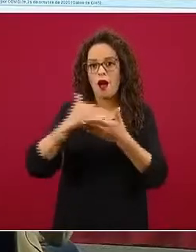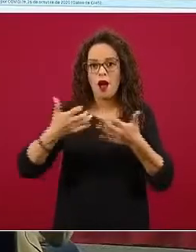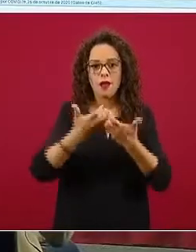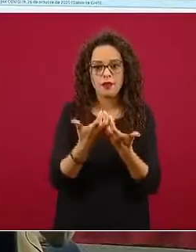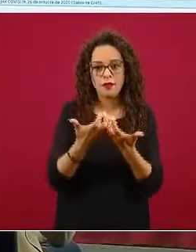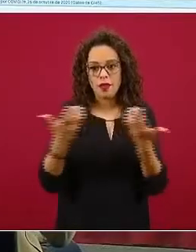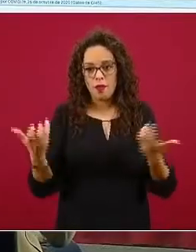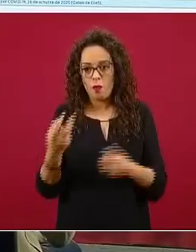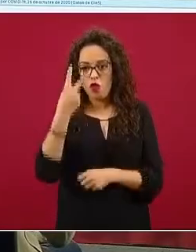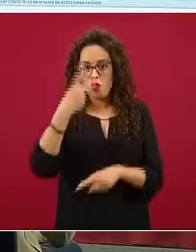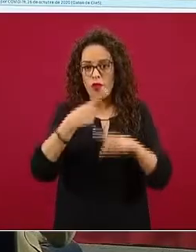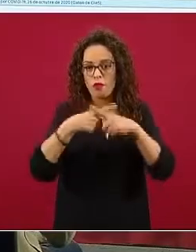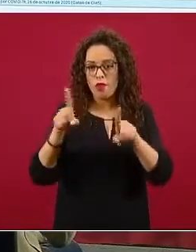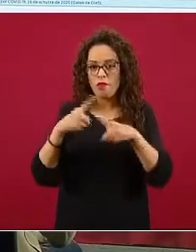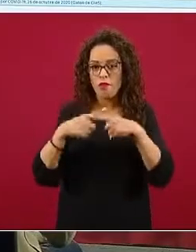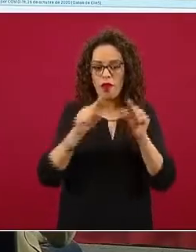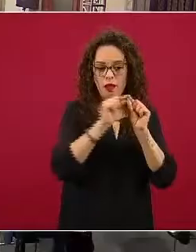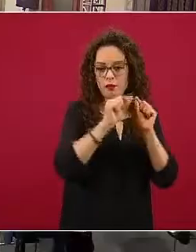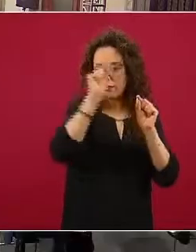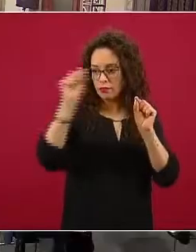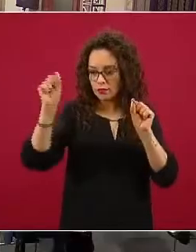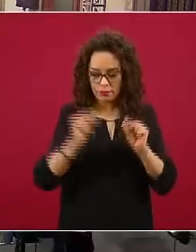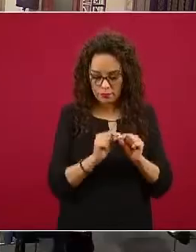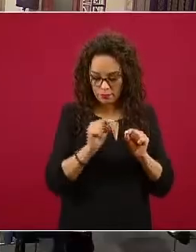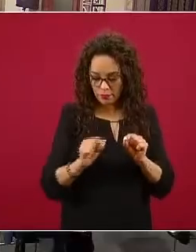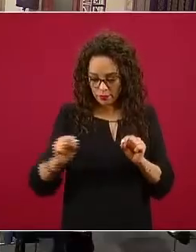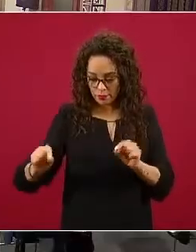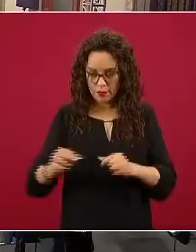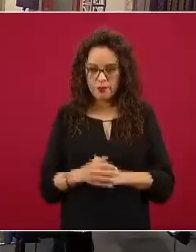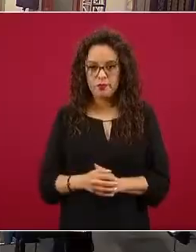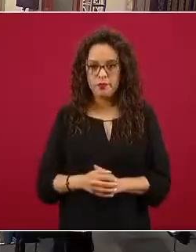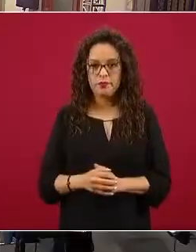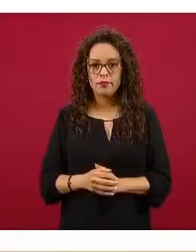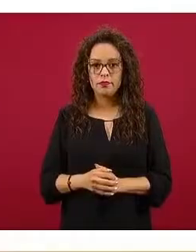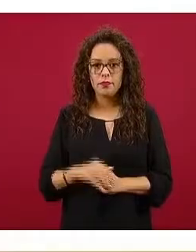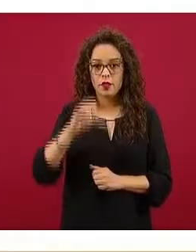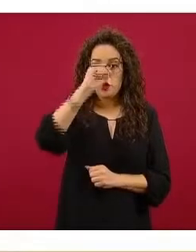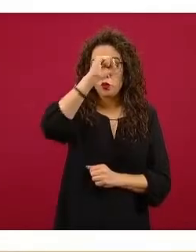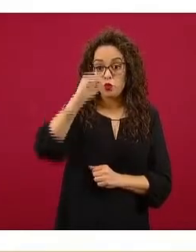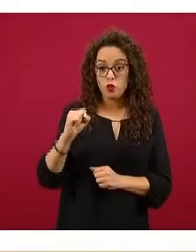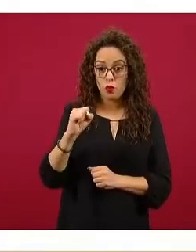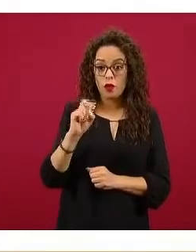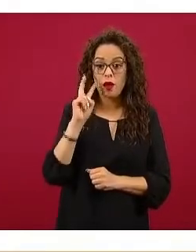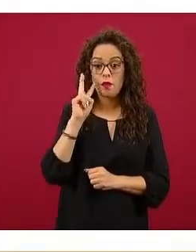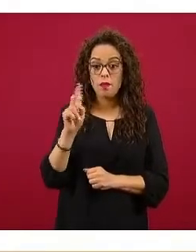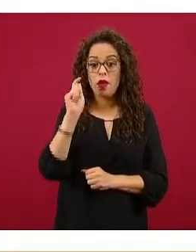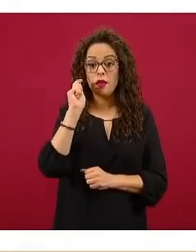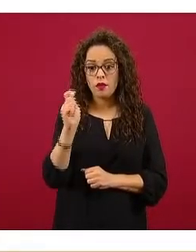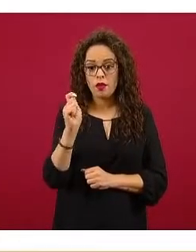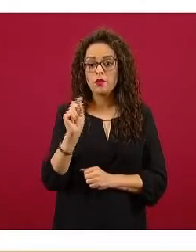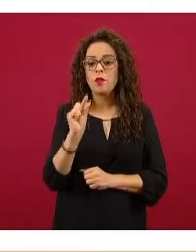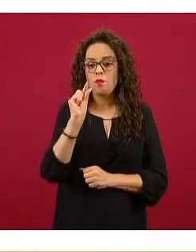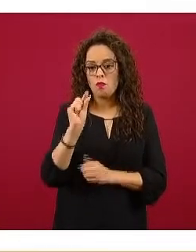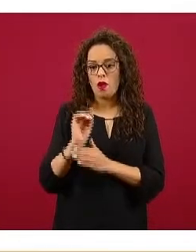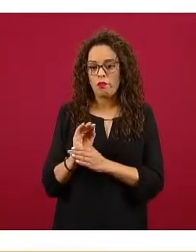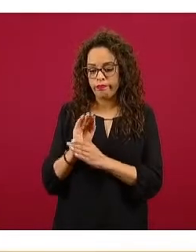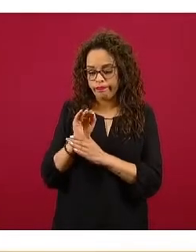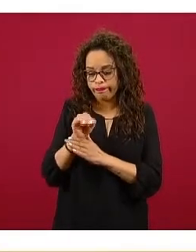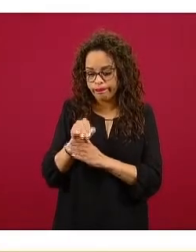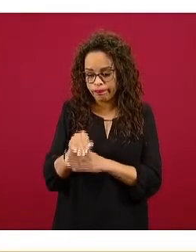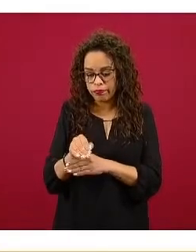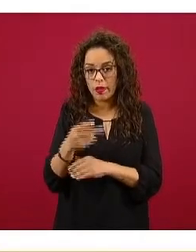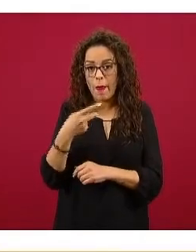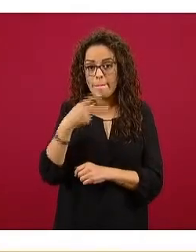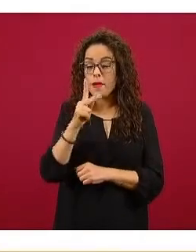curvas diferentes. Una América del Sur que vemos más bien que tiene una tendencia descendente, aunque todavía no ha llegado